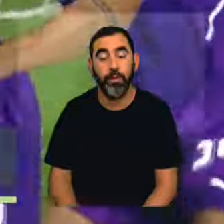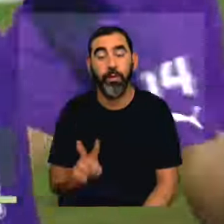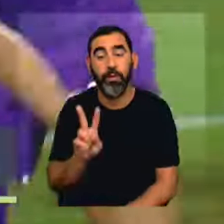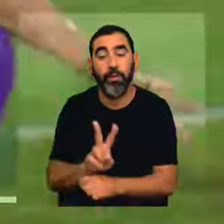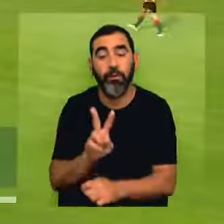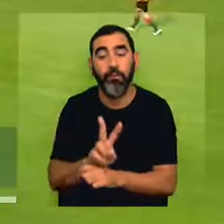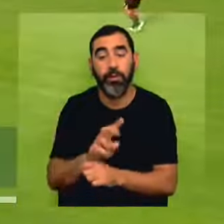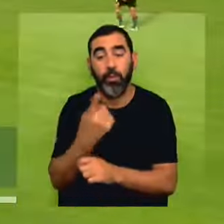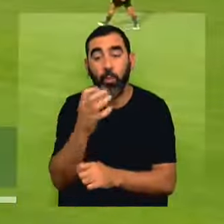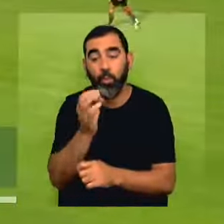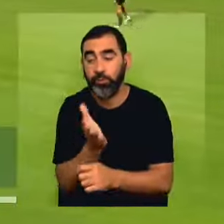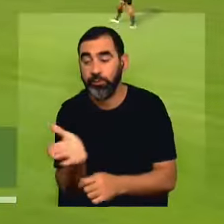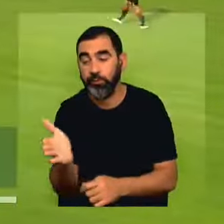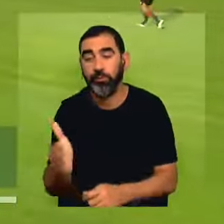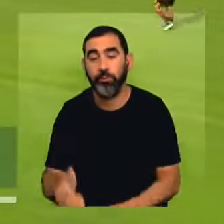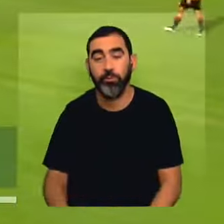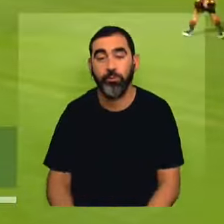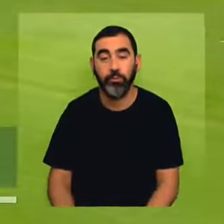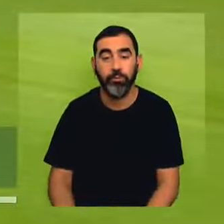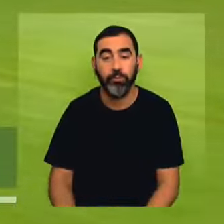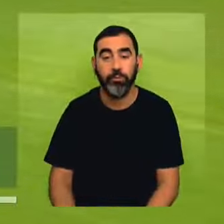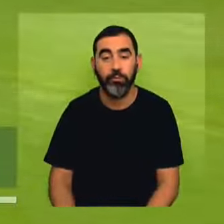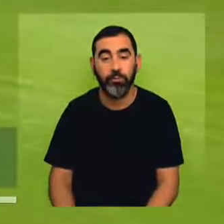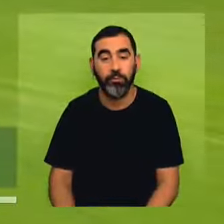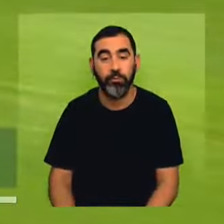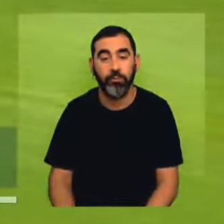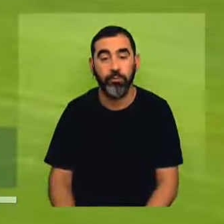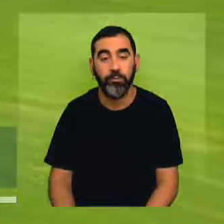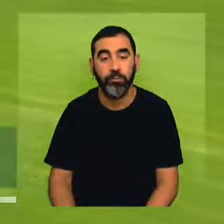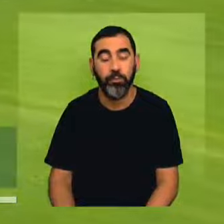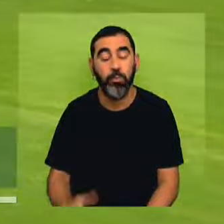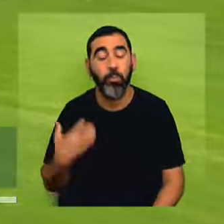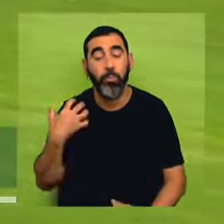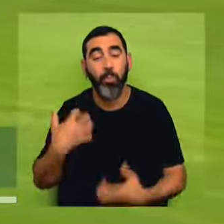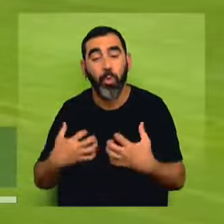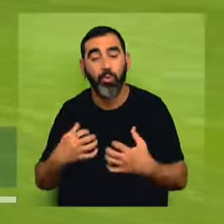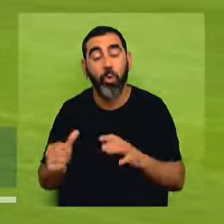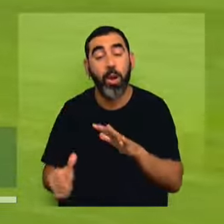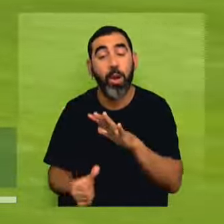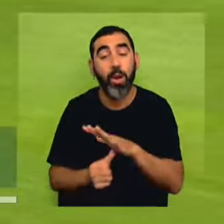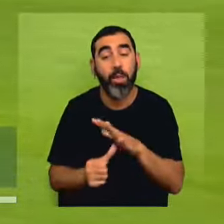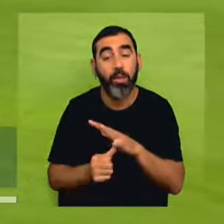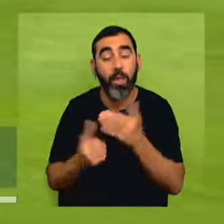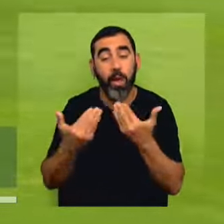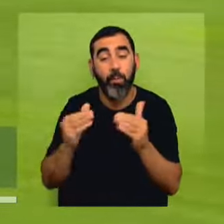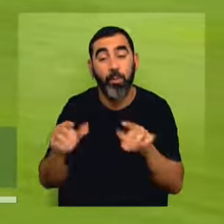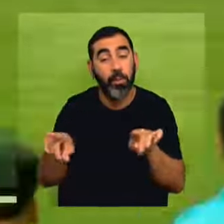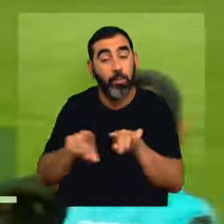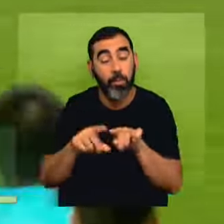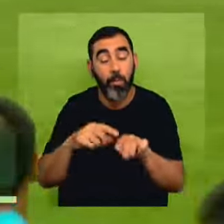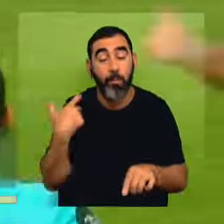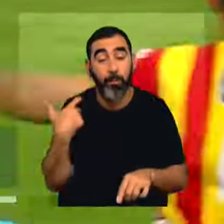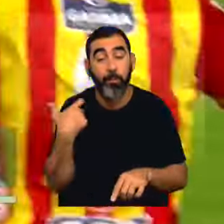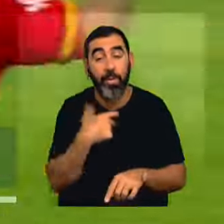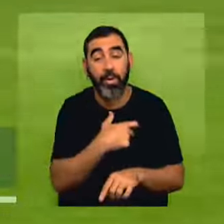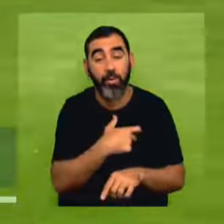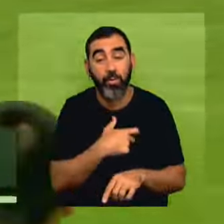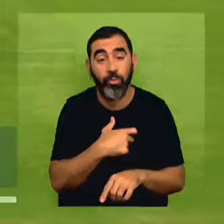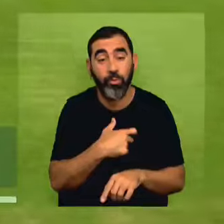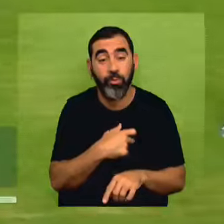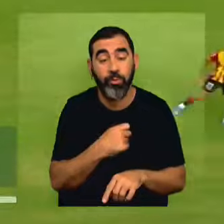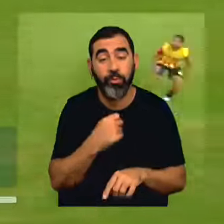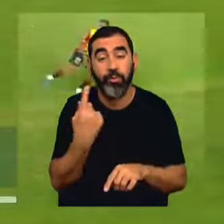transforma la victoria en el de defensor frente a danubio pero con eso está puntero en el Torneo Apertura al igual que con peñarol los dos